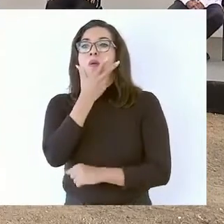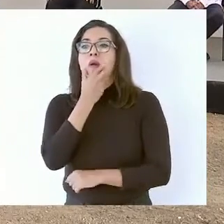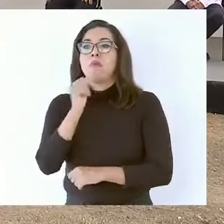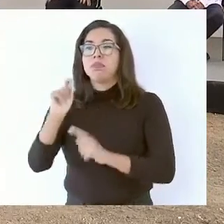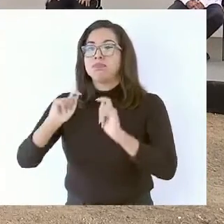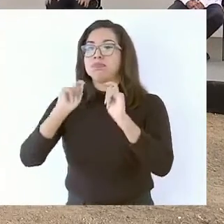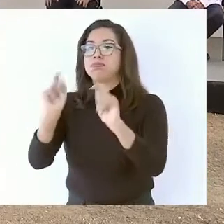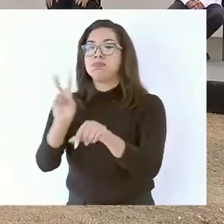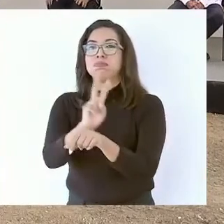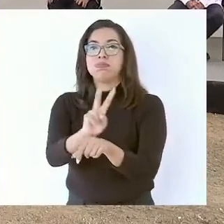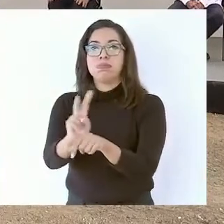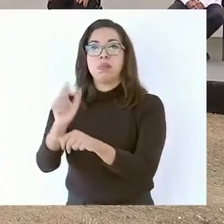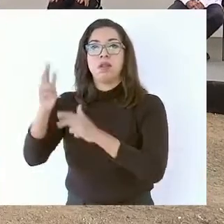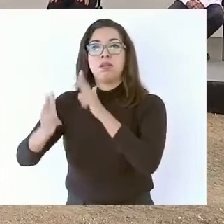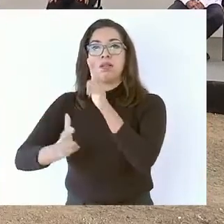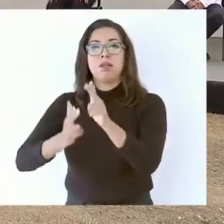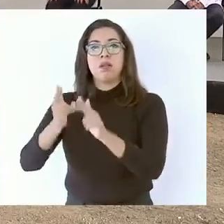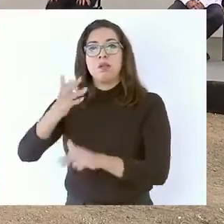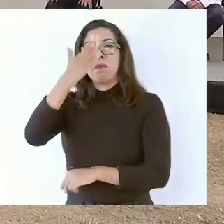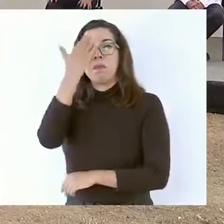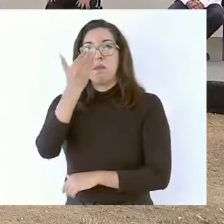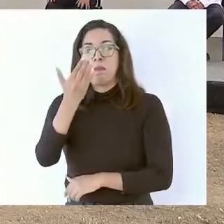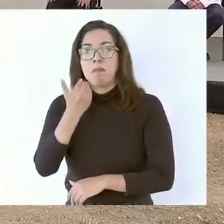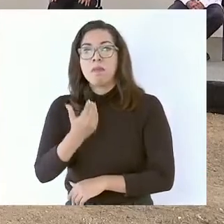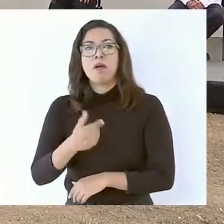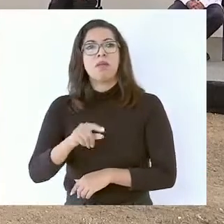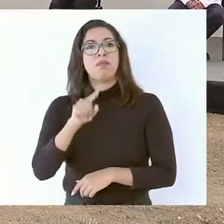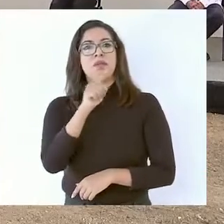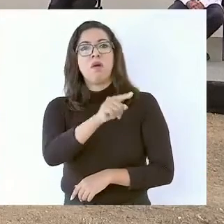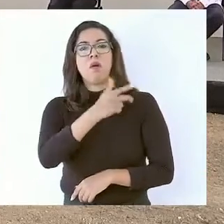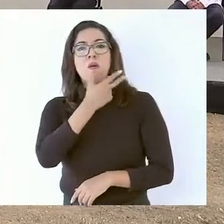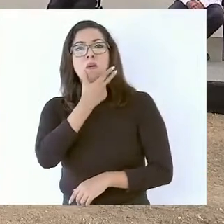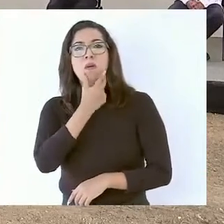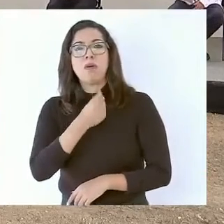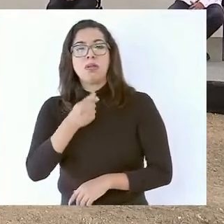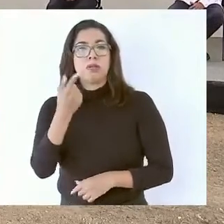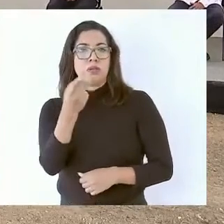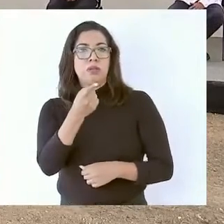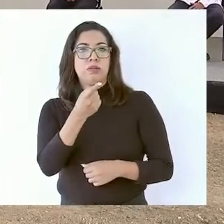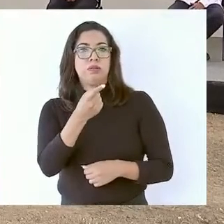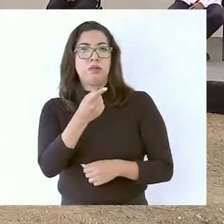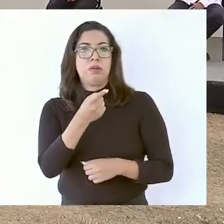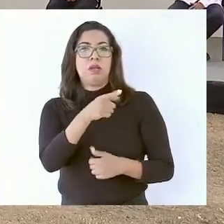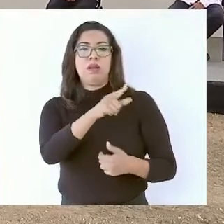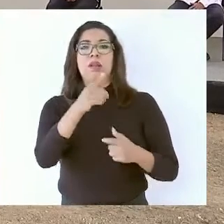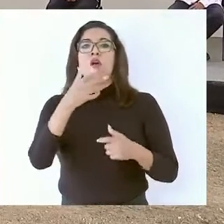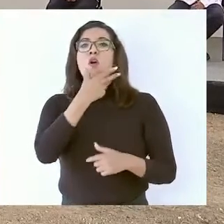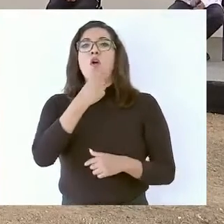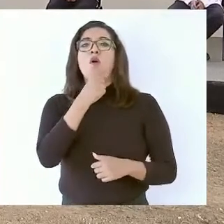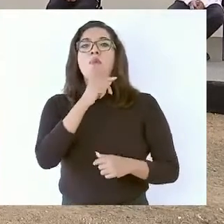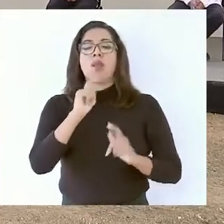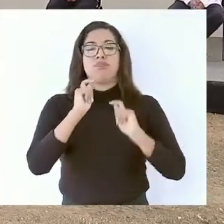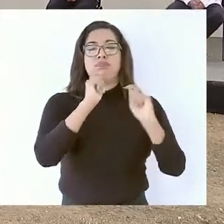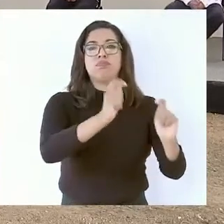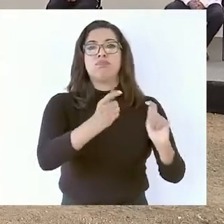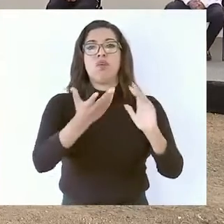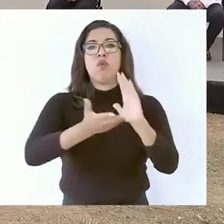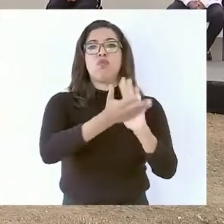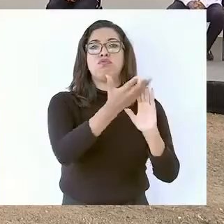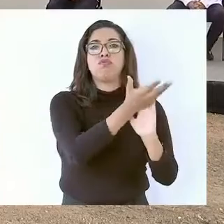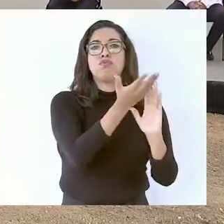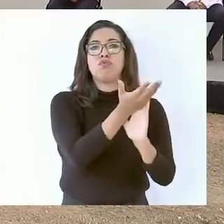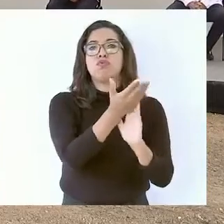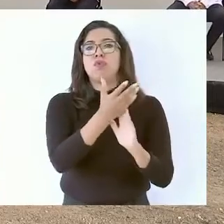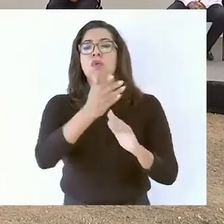señor vicepresidente ejecutivo de Grupo México, al señor director de Construcción de Latinoamérica de Grupo Acciona y,